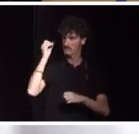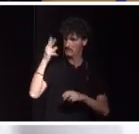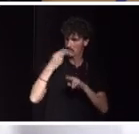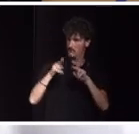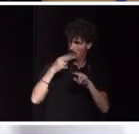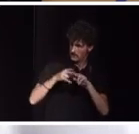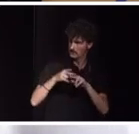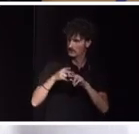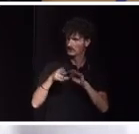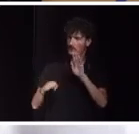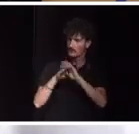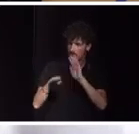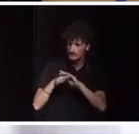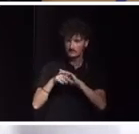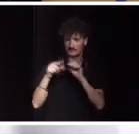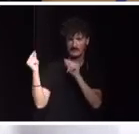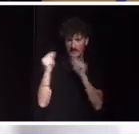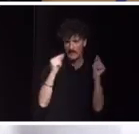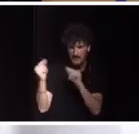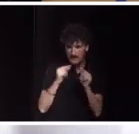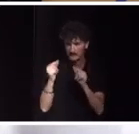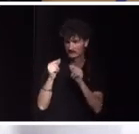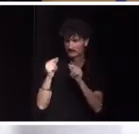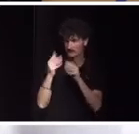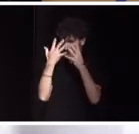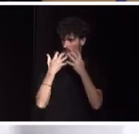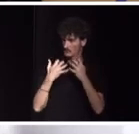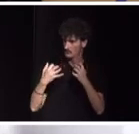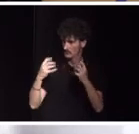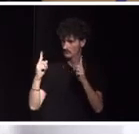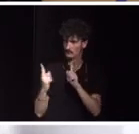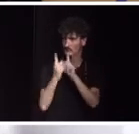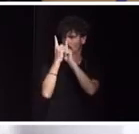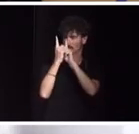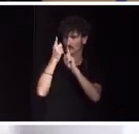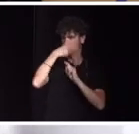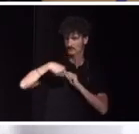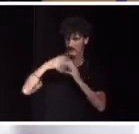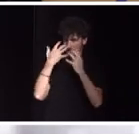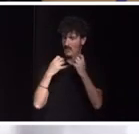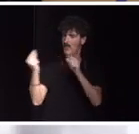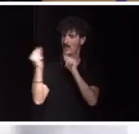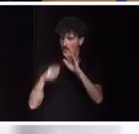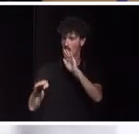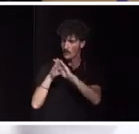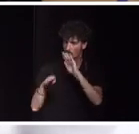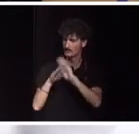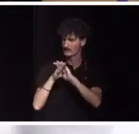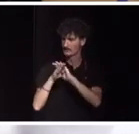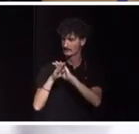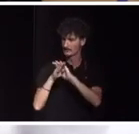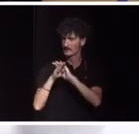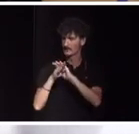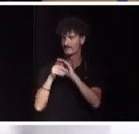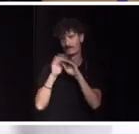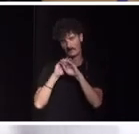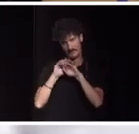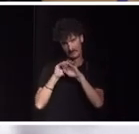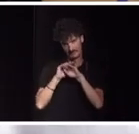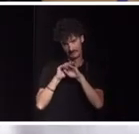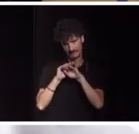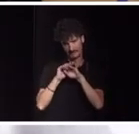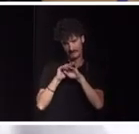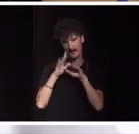hagan, que sigamos debatiendo, que sigamos encontrándonos y que sigamos teniendo todos estos debates. Y me vais a perdonar,